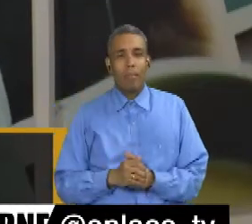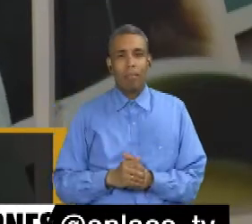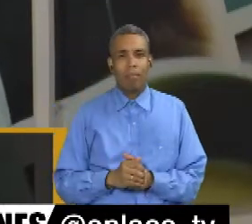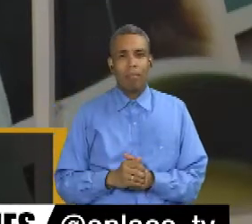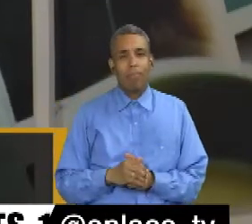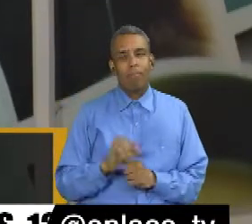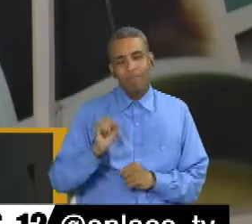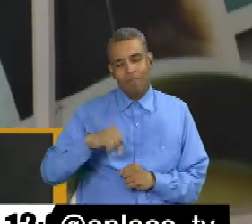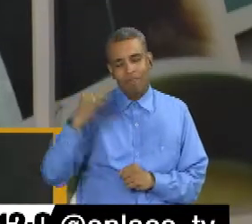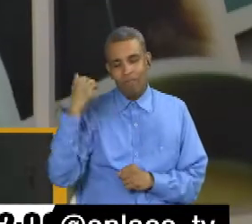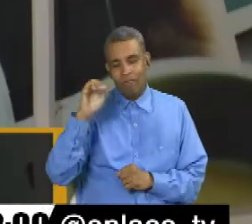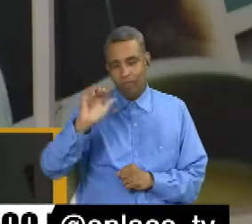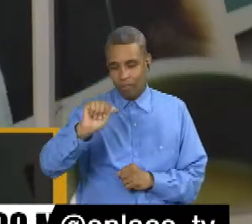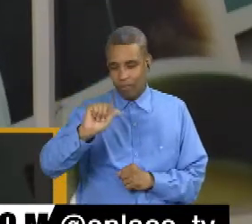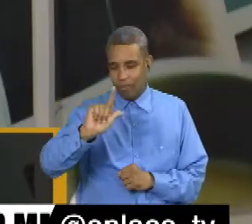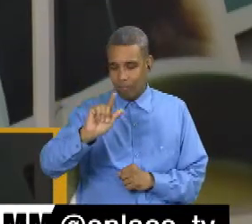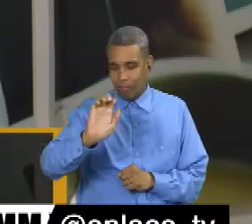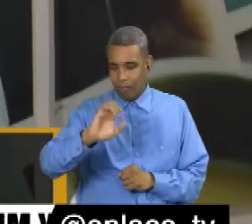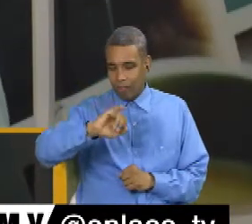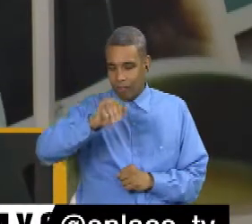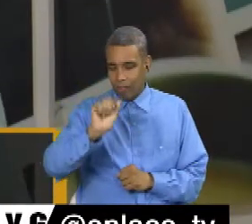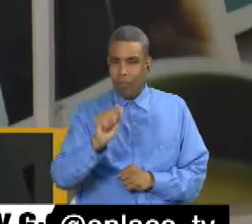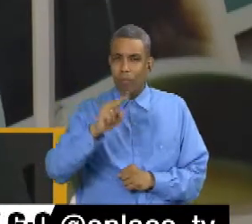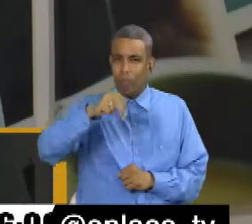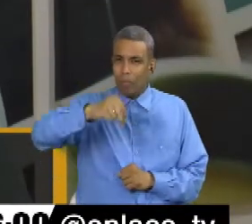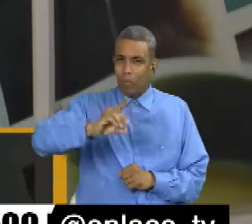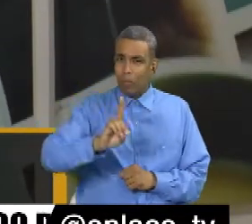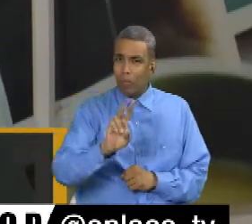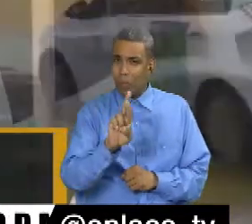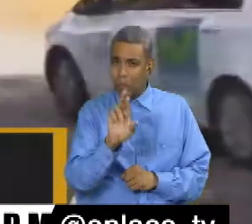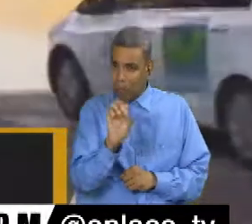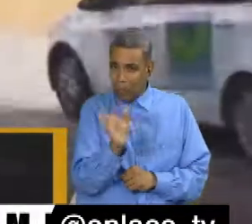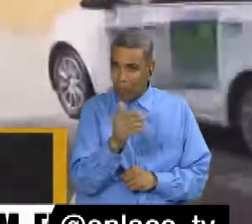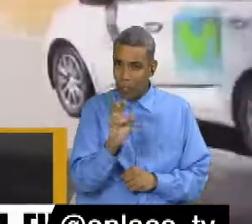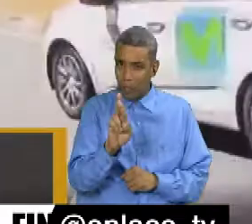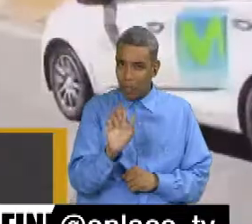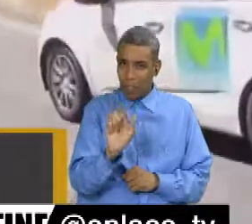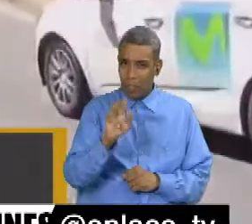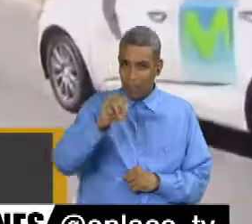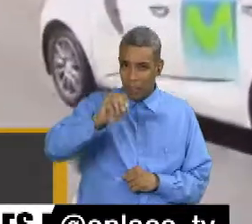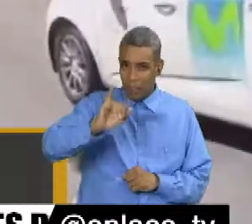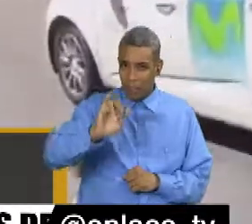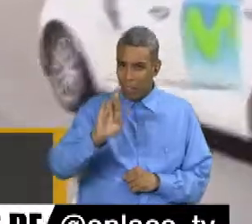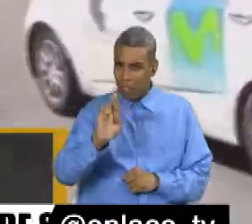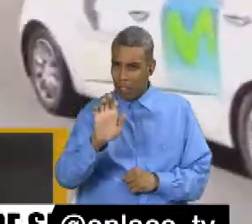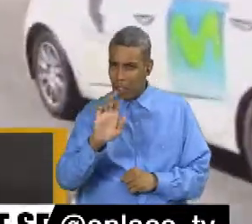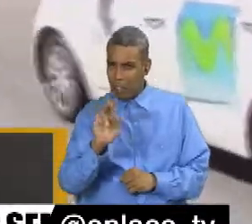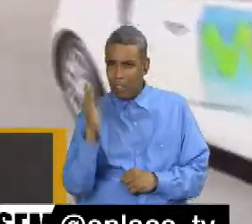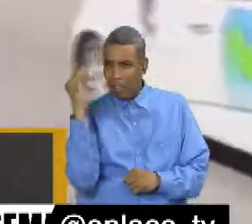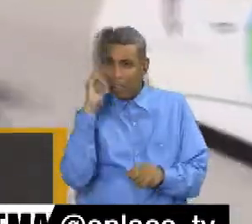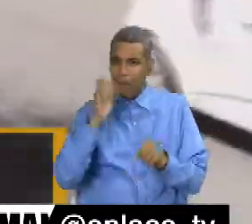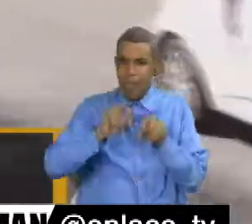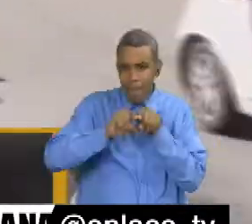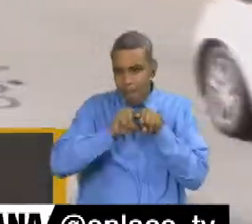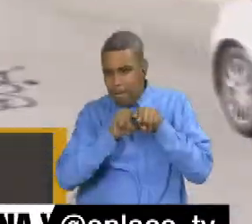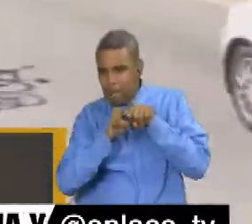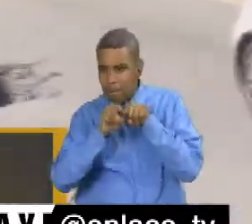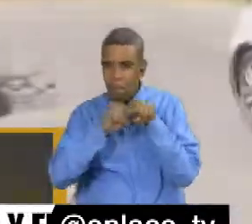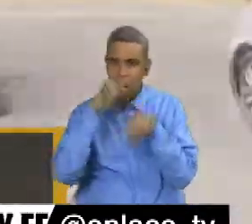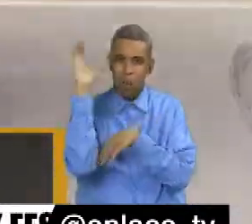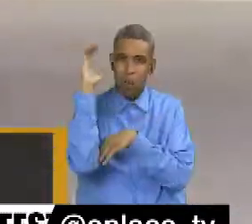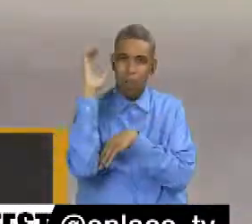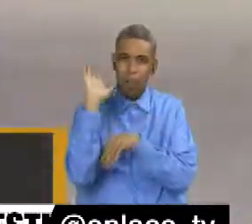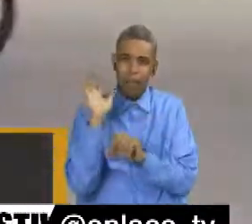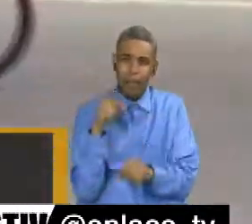parece, y estuvo peleando la vuelta en ese año. Al final la ganó el gato Félix Cárdenas. Eso es importante. En